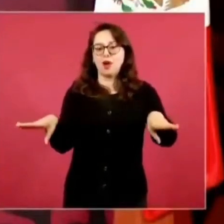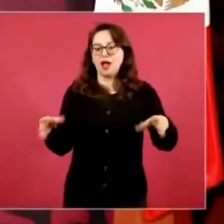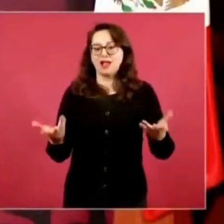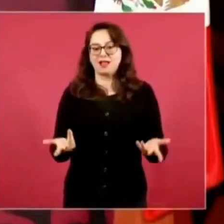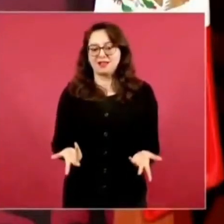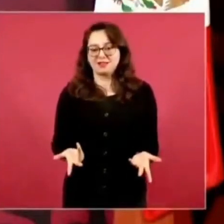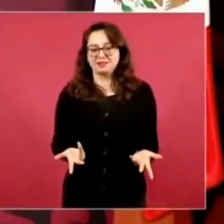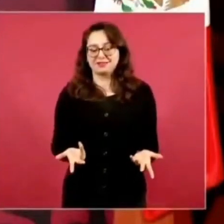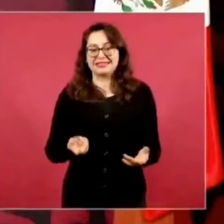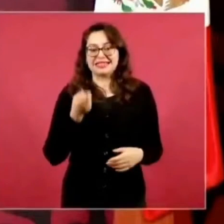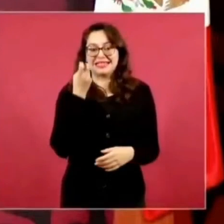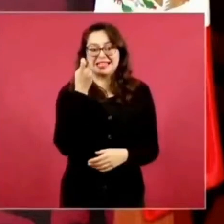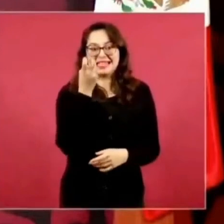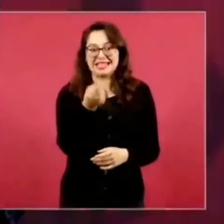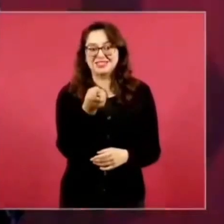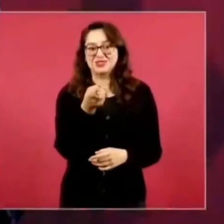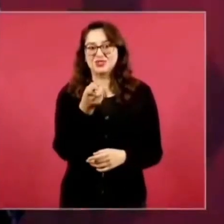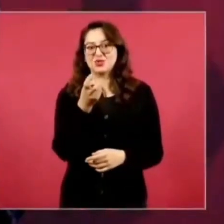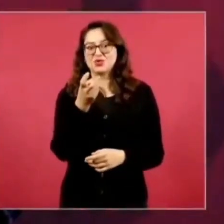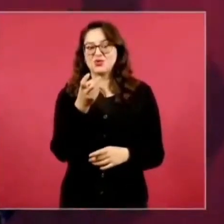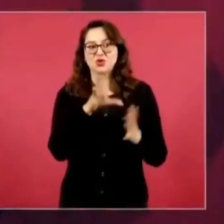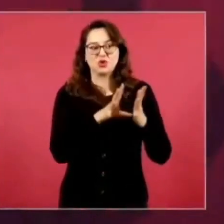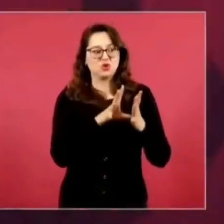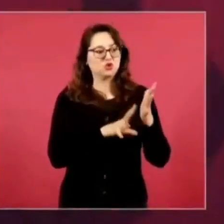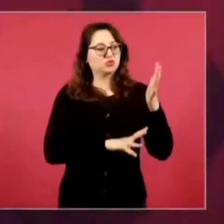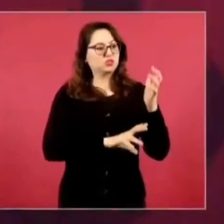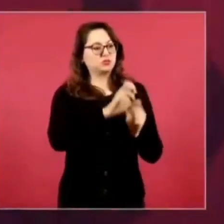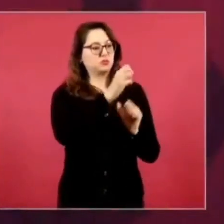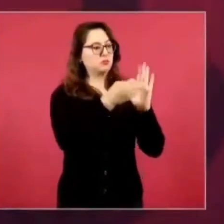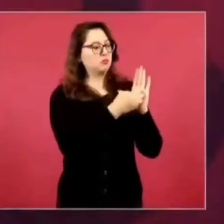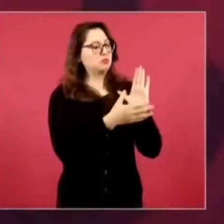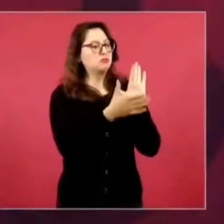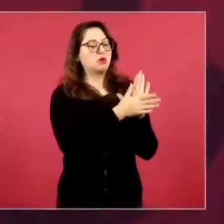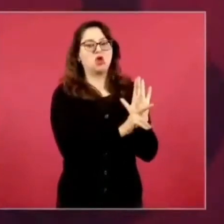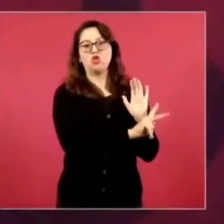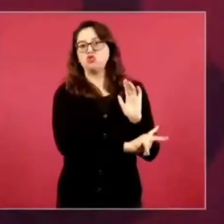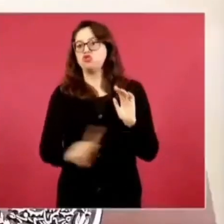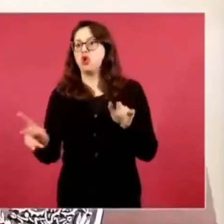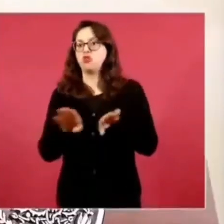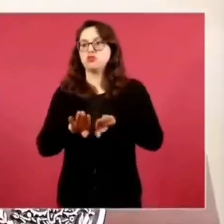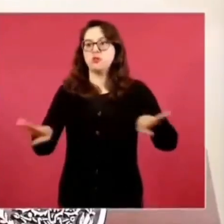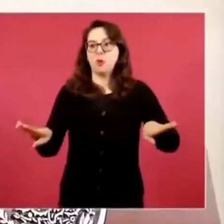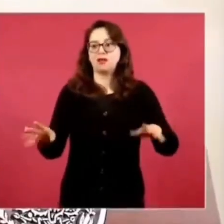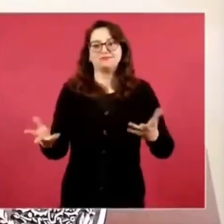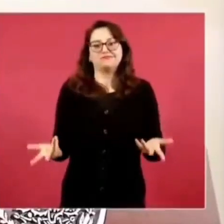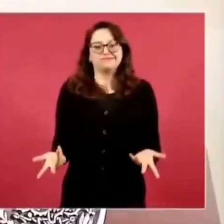en el 27, en el 123.